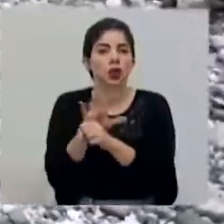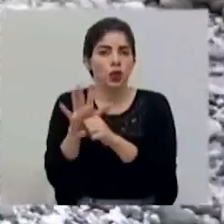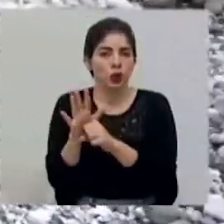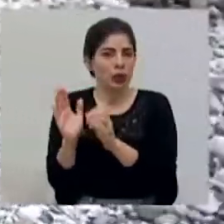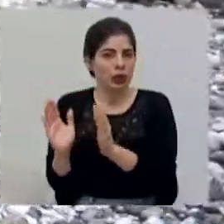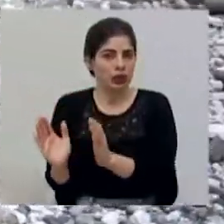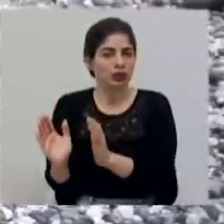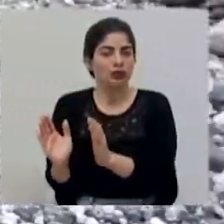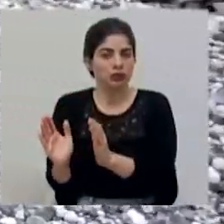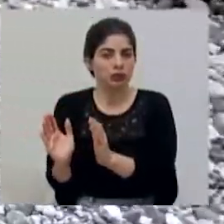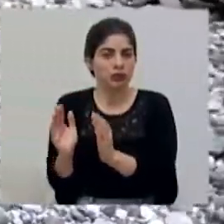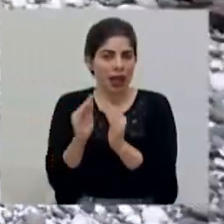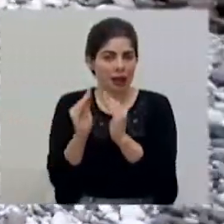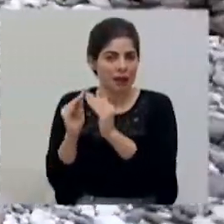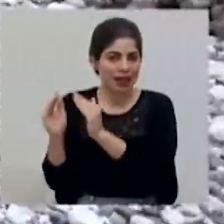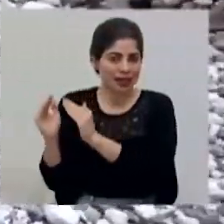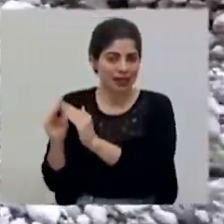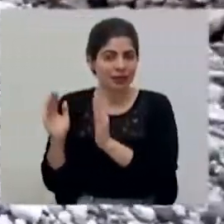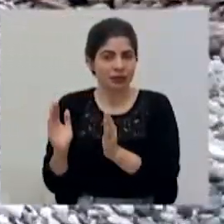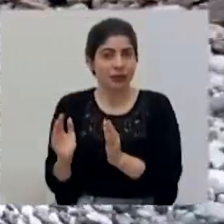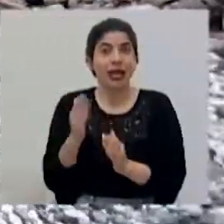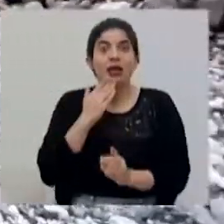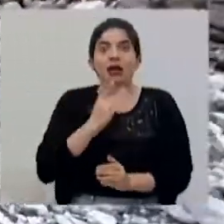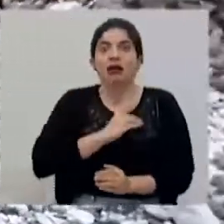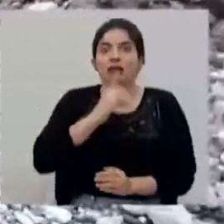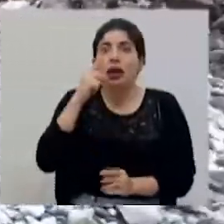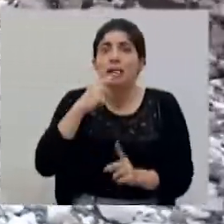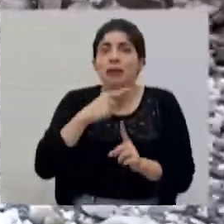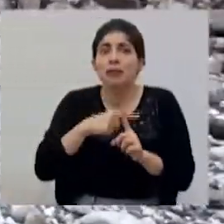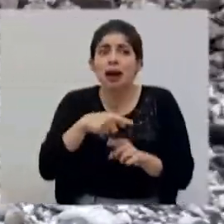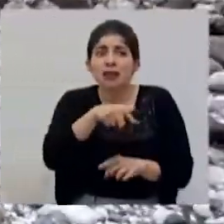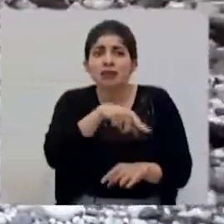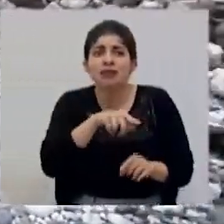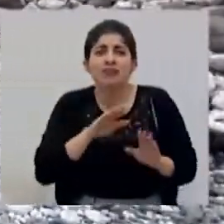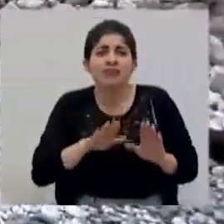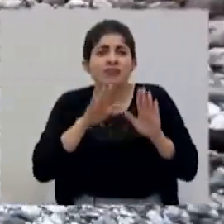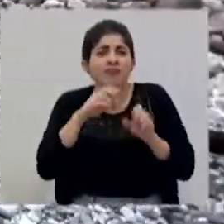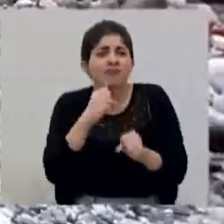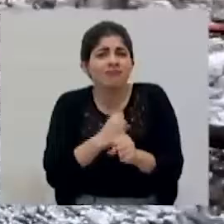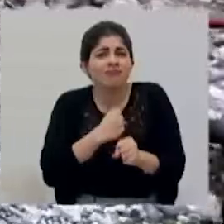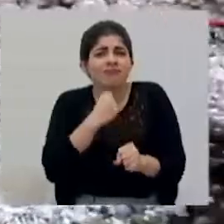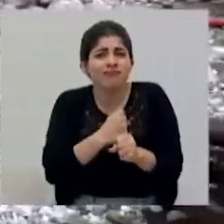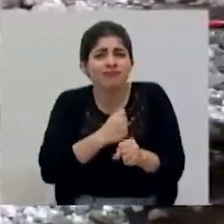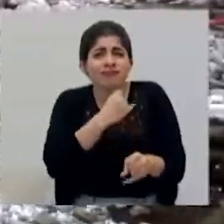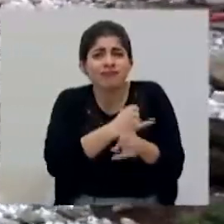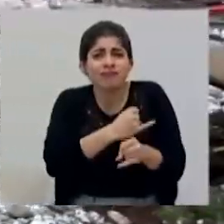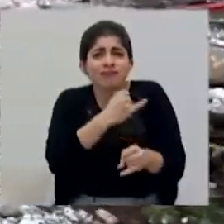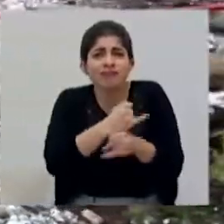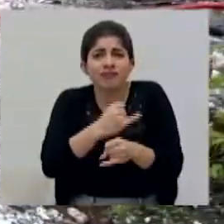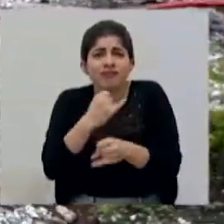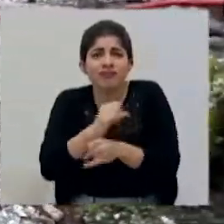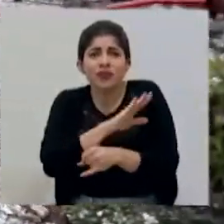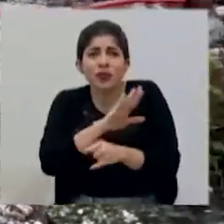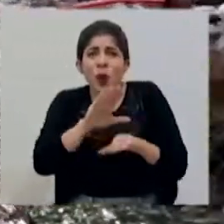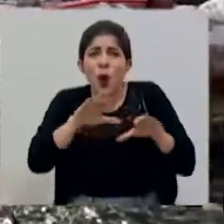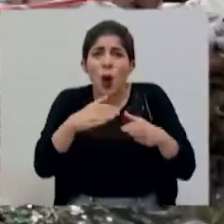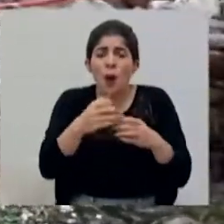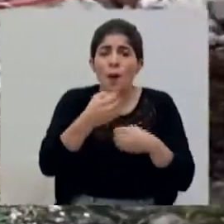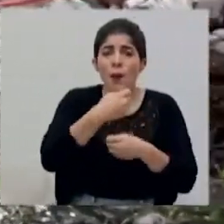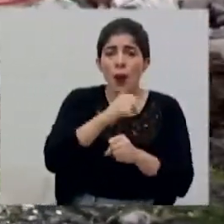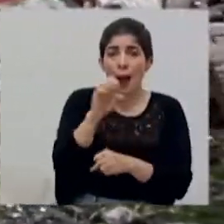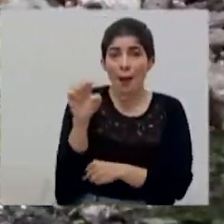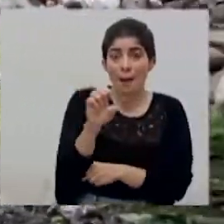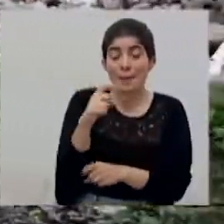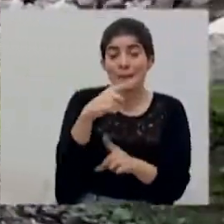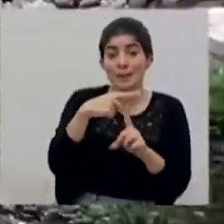y gracias a Dios y al excelente trabajo que desarrollan también las instituciones en los comités municipales de emergencia